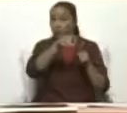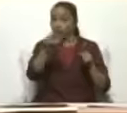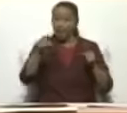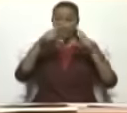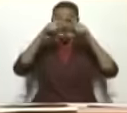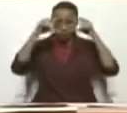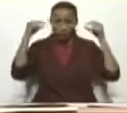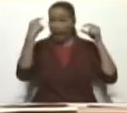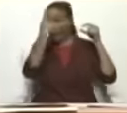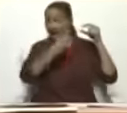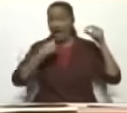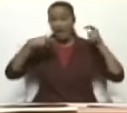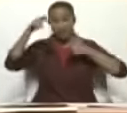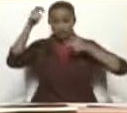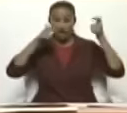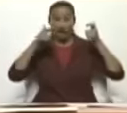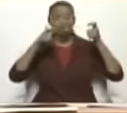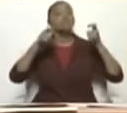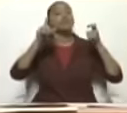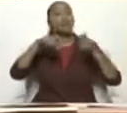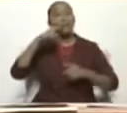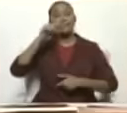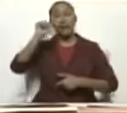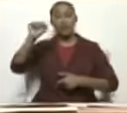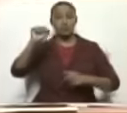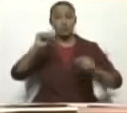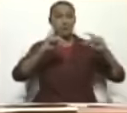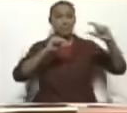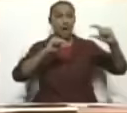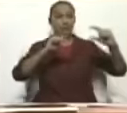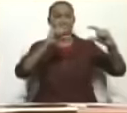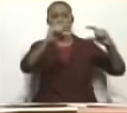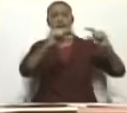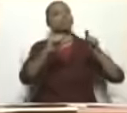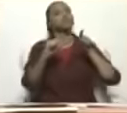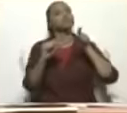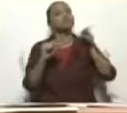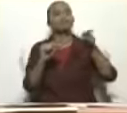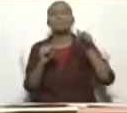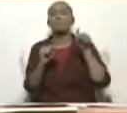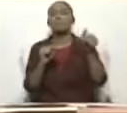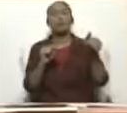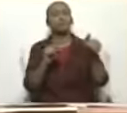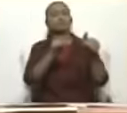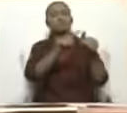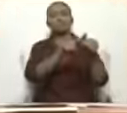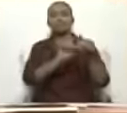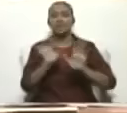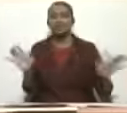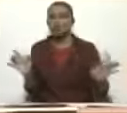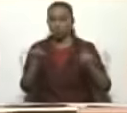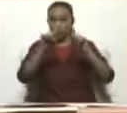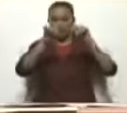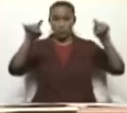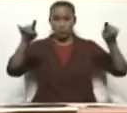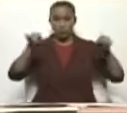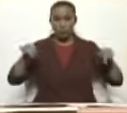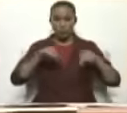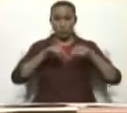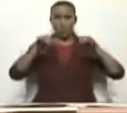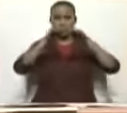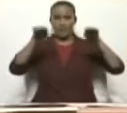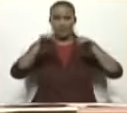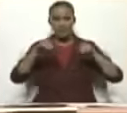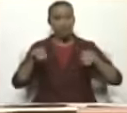es. No busque más. Arriba y a la izquierda. Arriba y a la izquierda. ¿Listo? Está